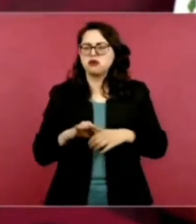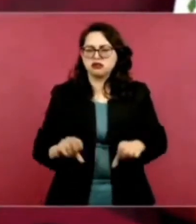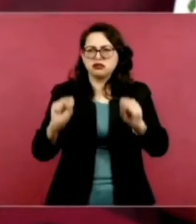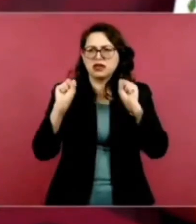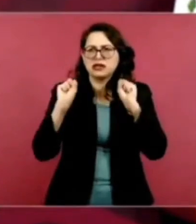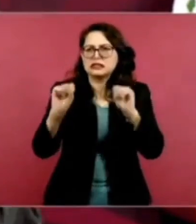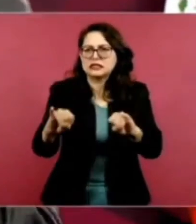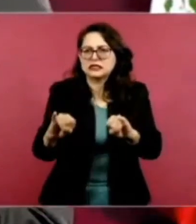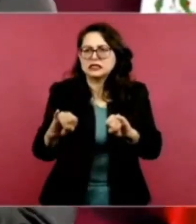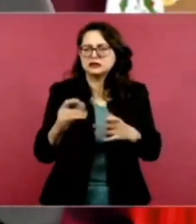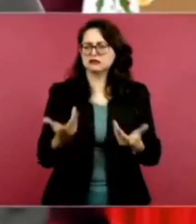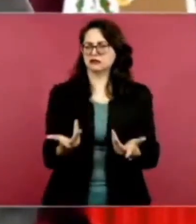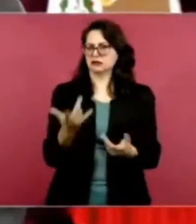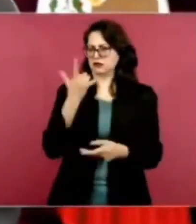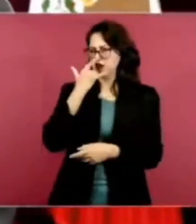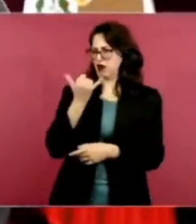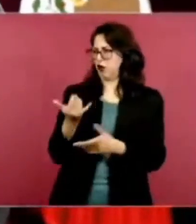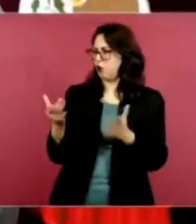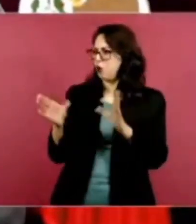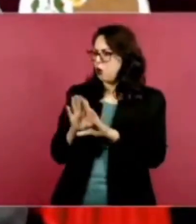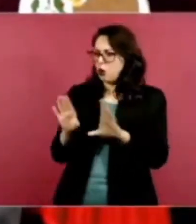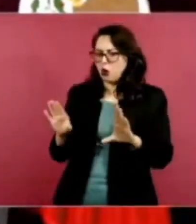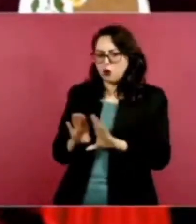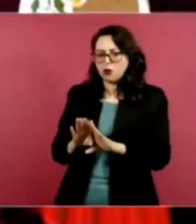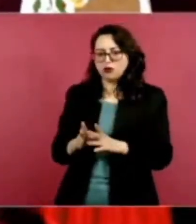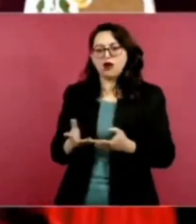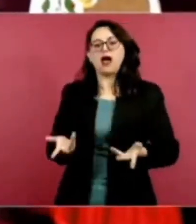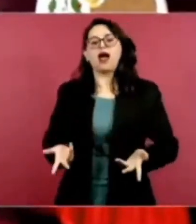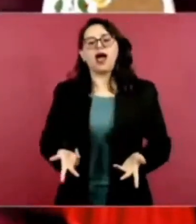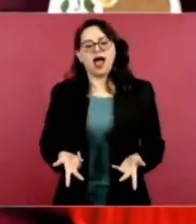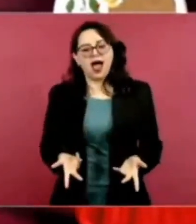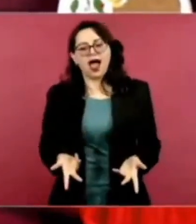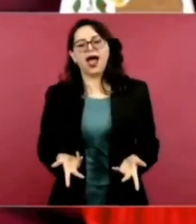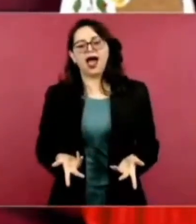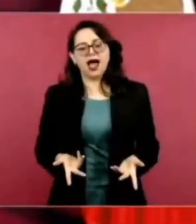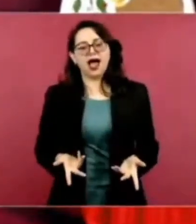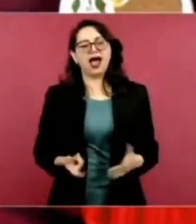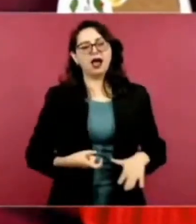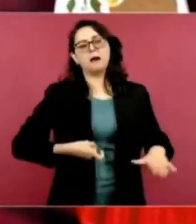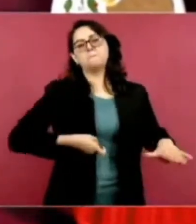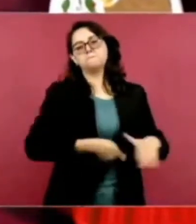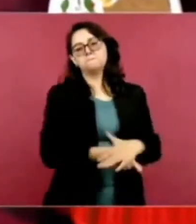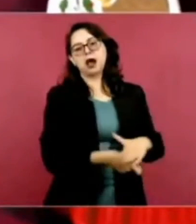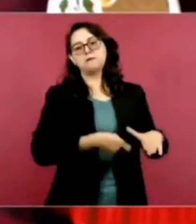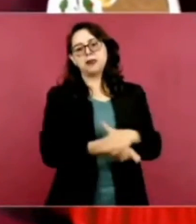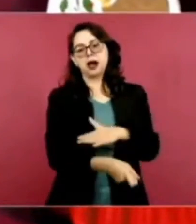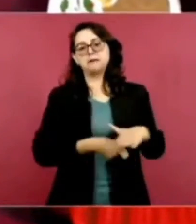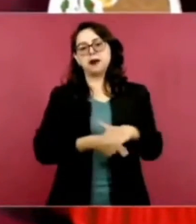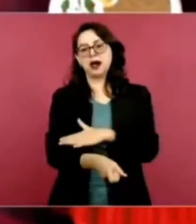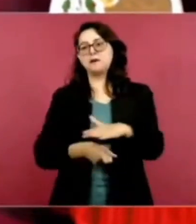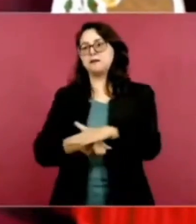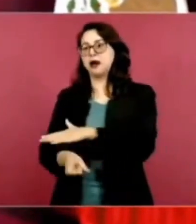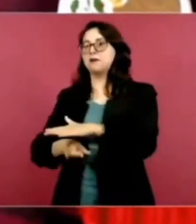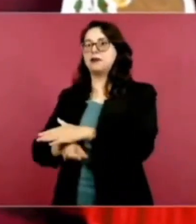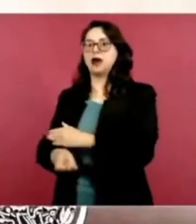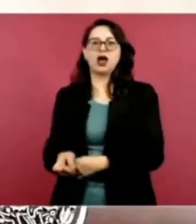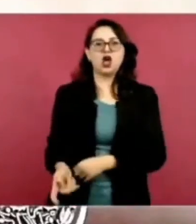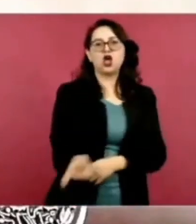Y ya luego me enteré de que es que maiciaban a